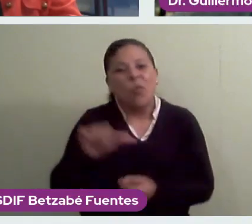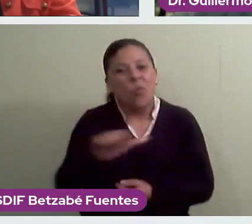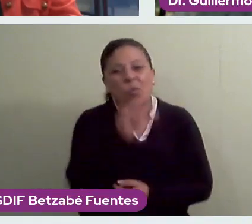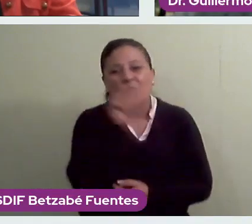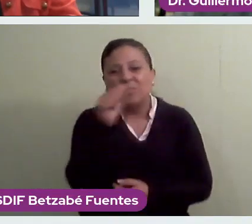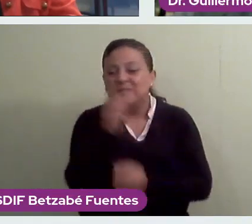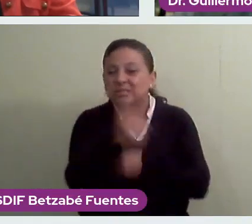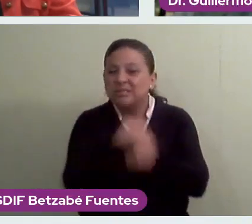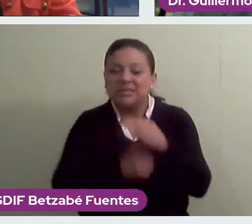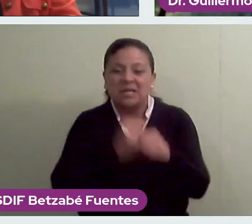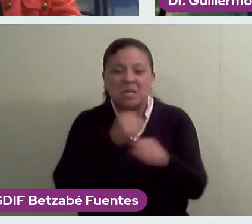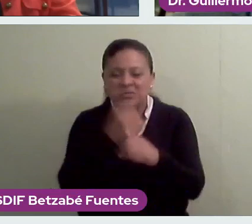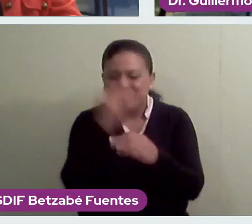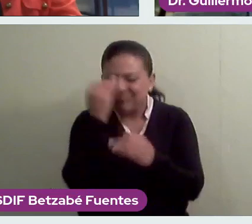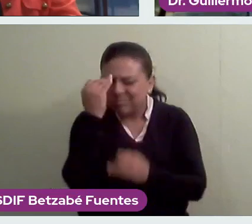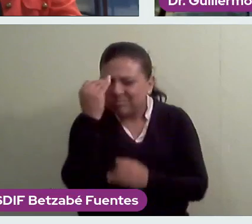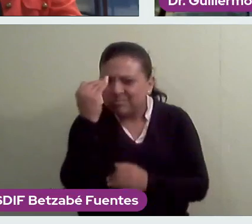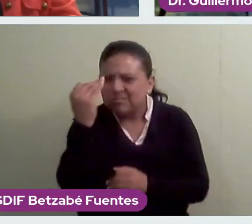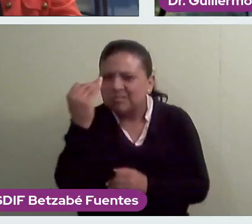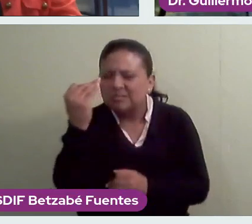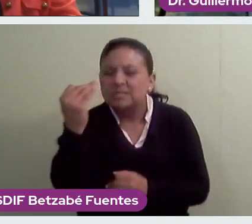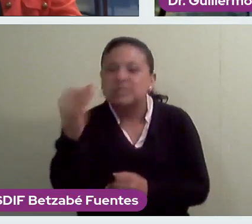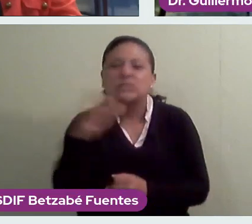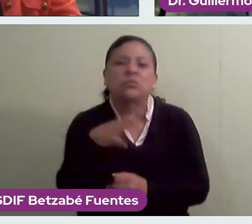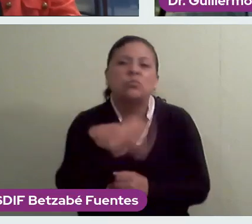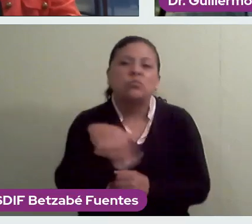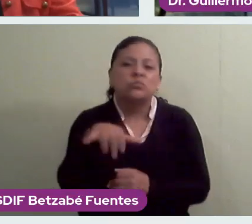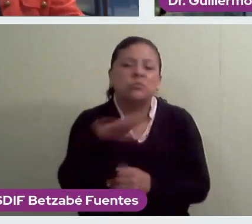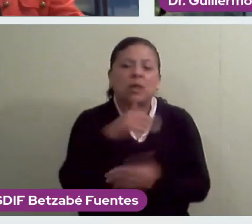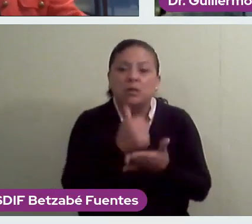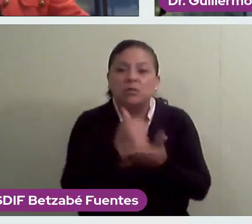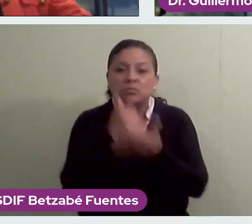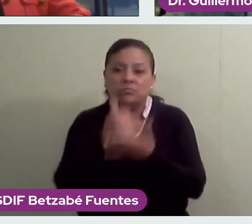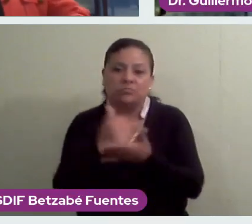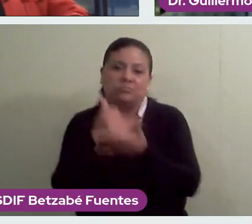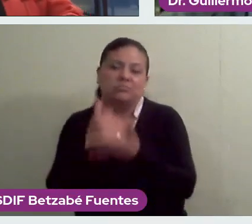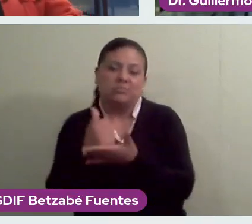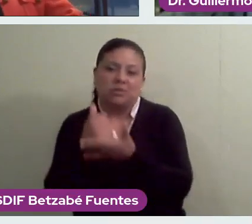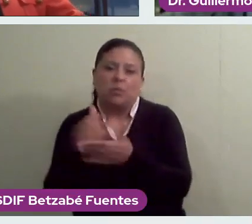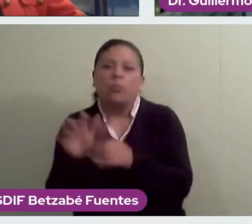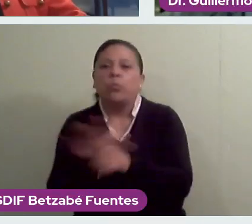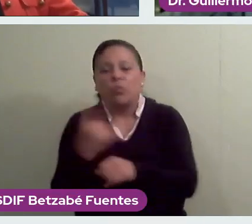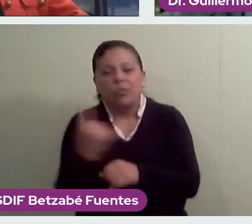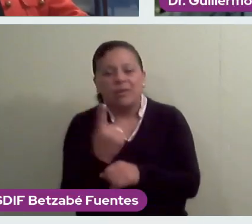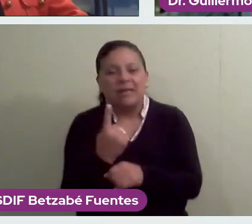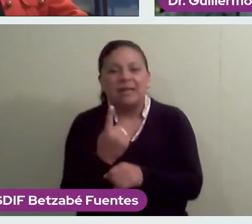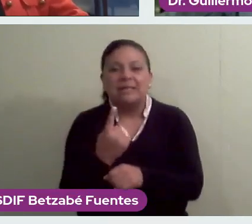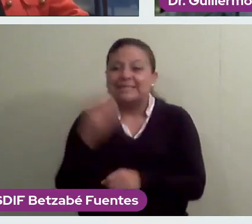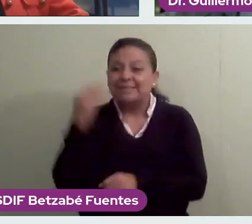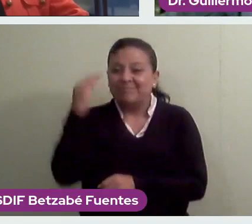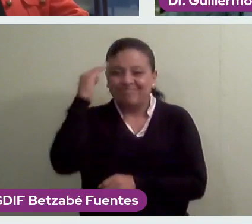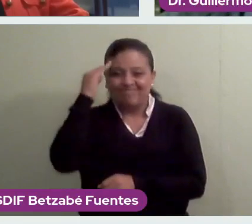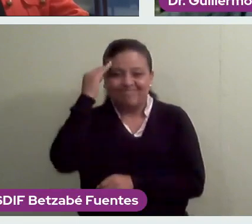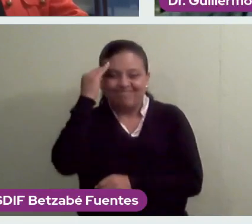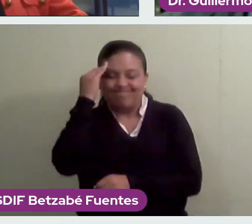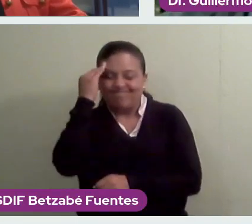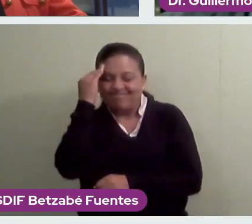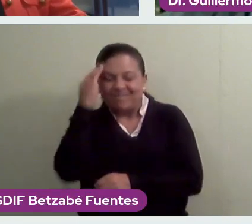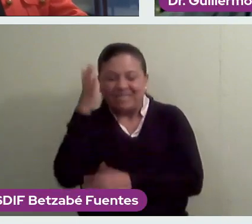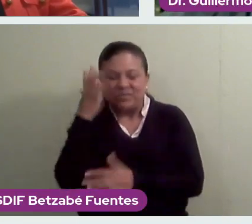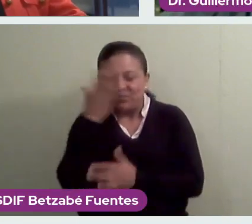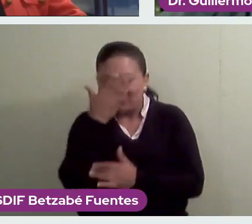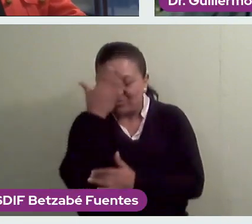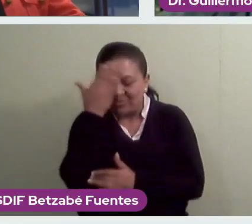qué se tardan tanto? Por la estigmatización de los trastornos mentales, justamente por esta cuestión de no